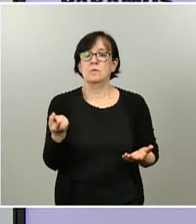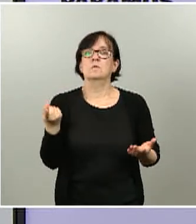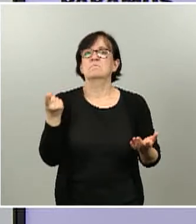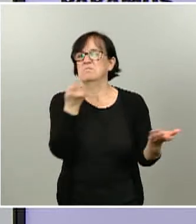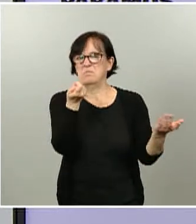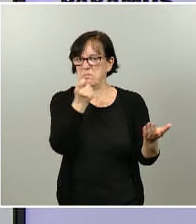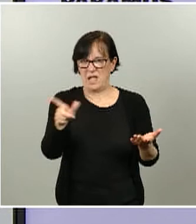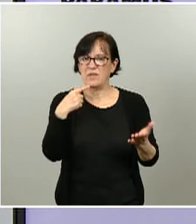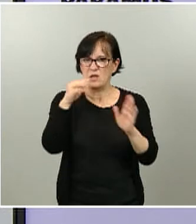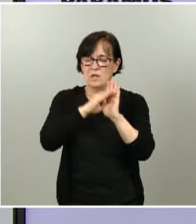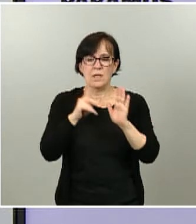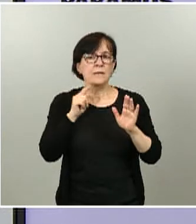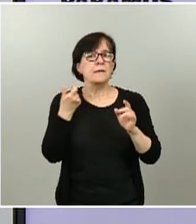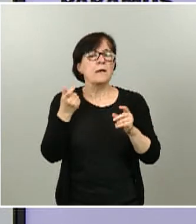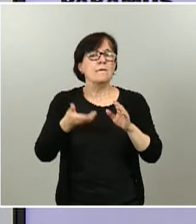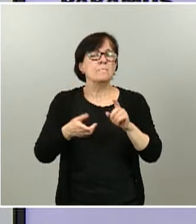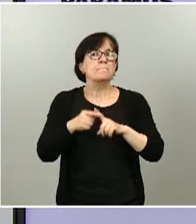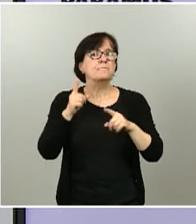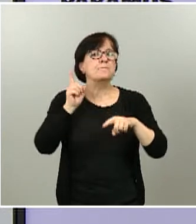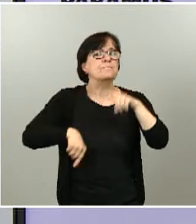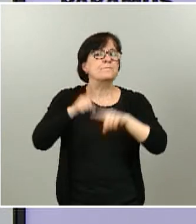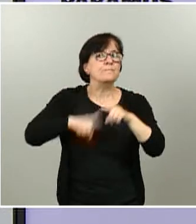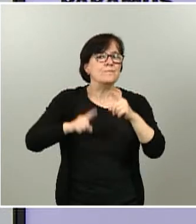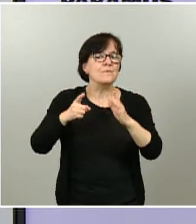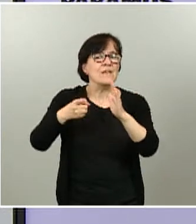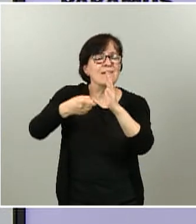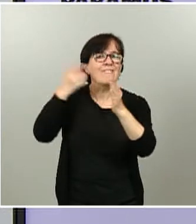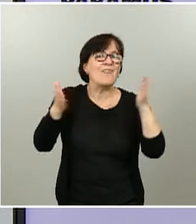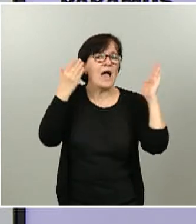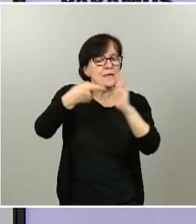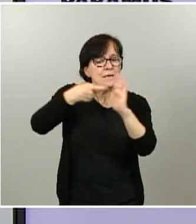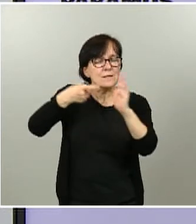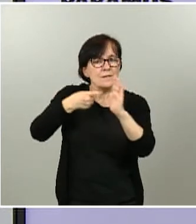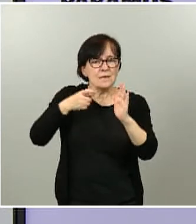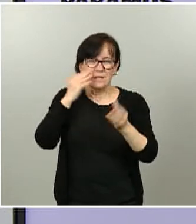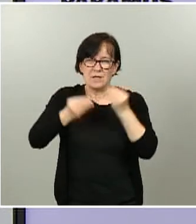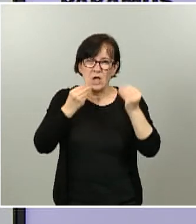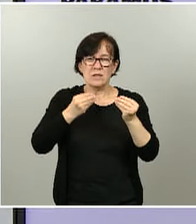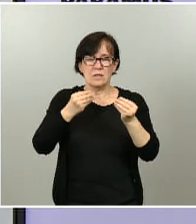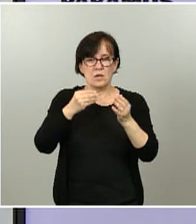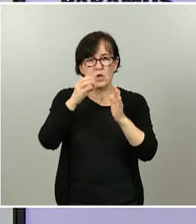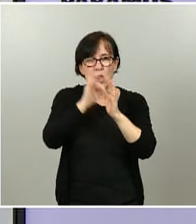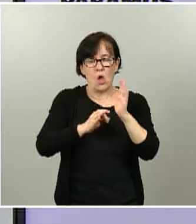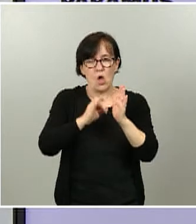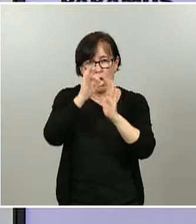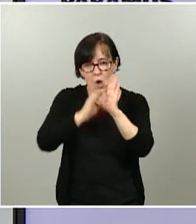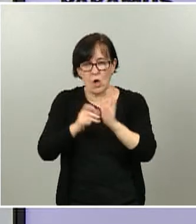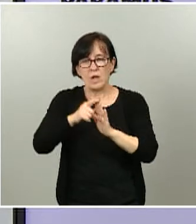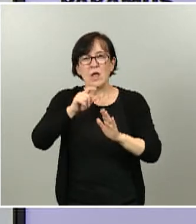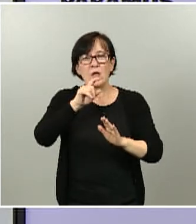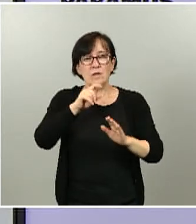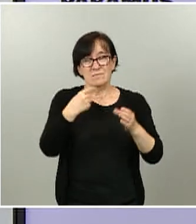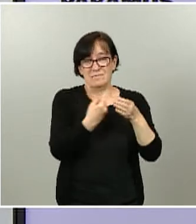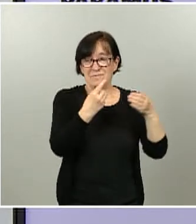muy acompasada en todo lo que es la fase de desescalada. Saben ustedes que hemos dictado otro tipo de órdenes, por ejemplo, la de la cuarentena obligatoria de aquellas